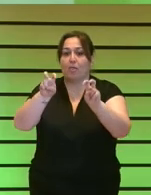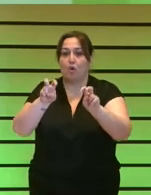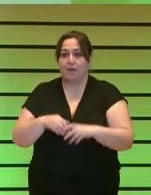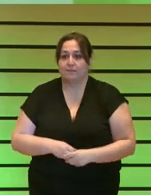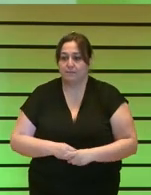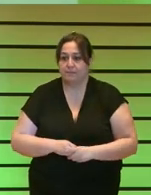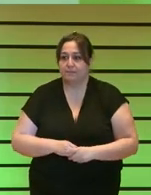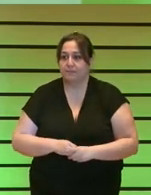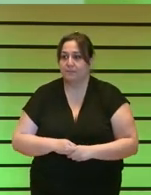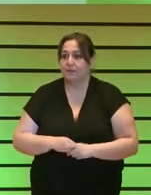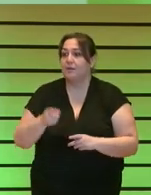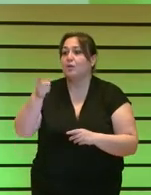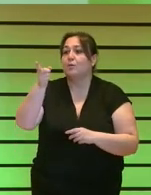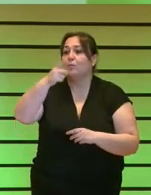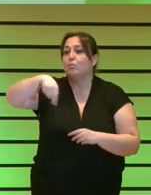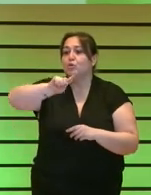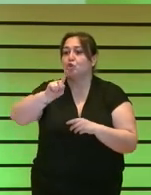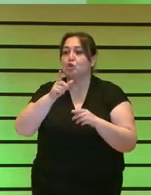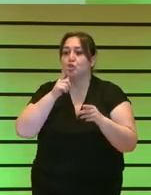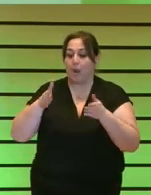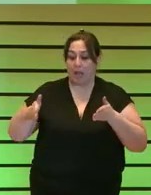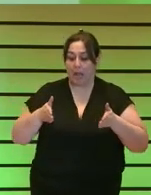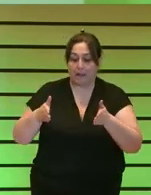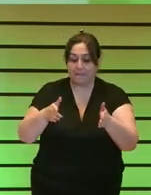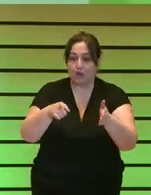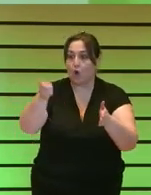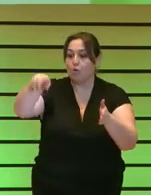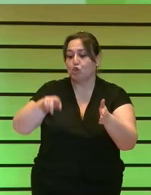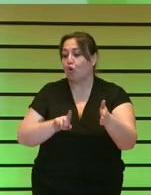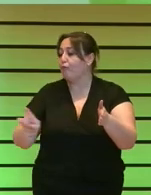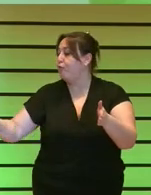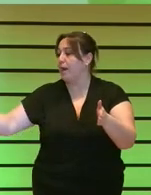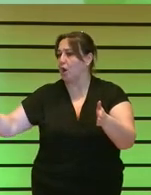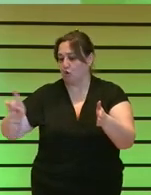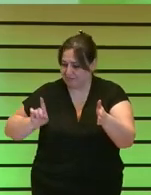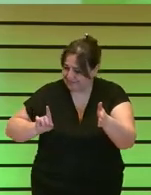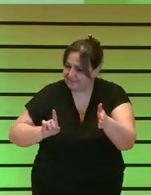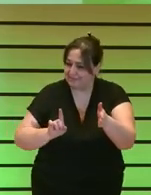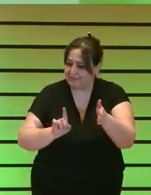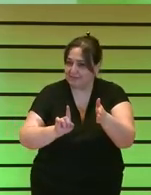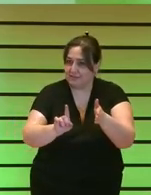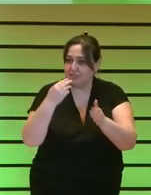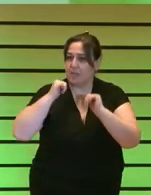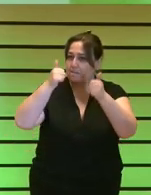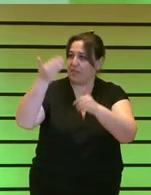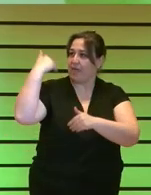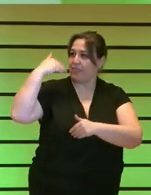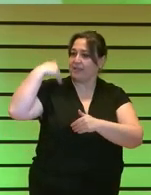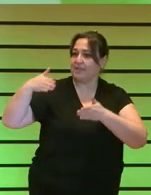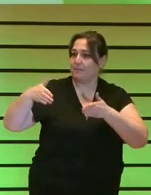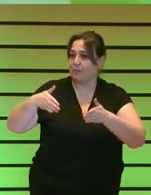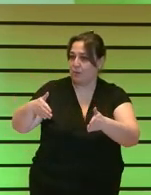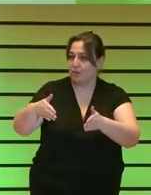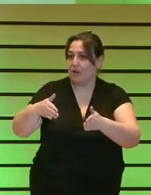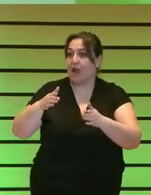no estéis fuera de este camino esto es un camino que empezasteis a recorrer hace tiempo probablemente no todo el mundo le